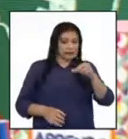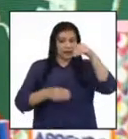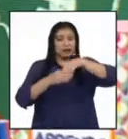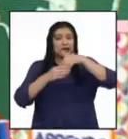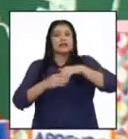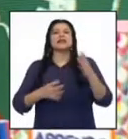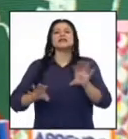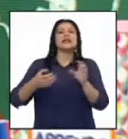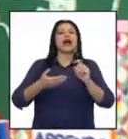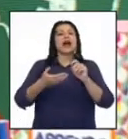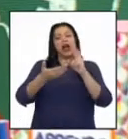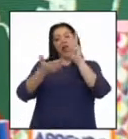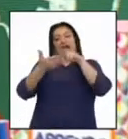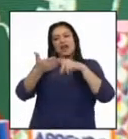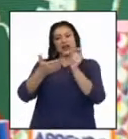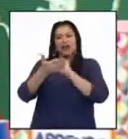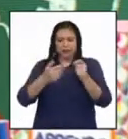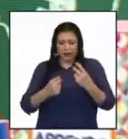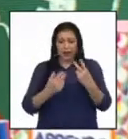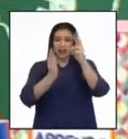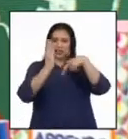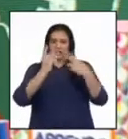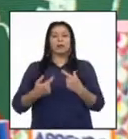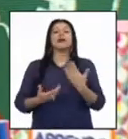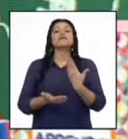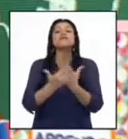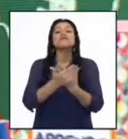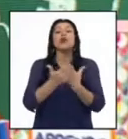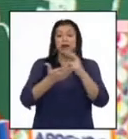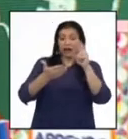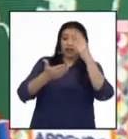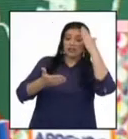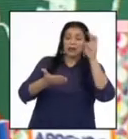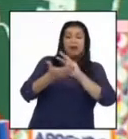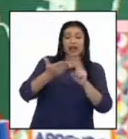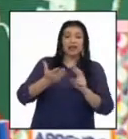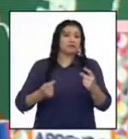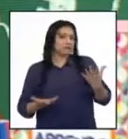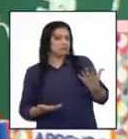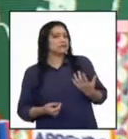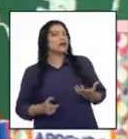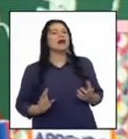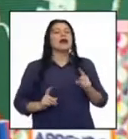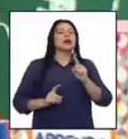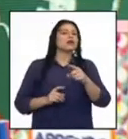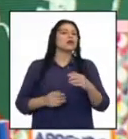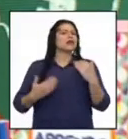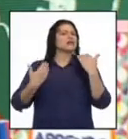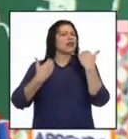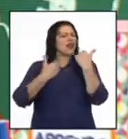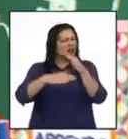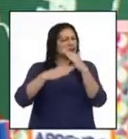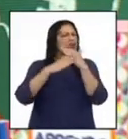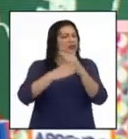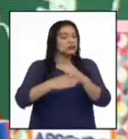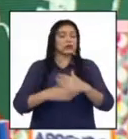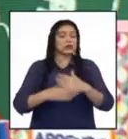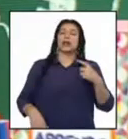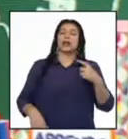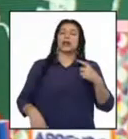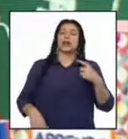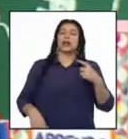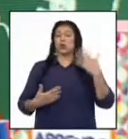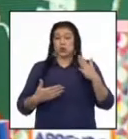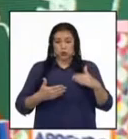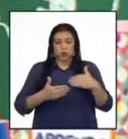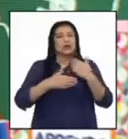y escribir a cada mujer delante del registro electoral para constatar que no era analfabeta. Las trabas que han debido enfrentar las mujeres las